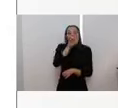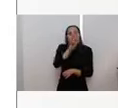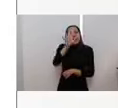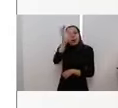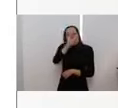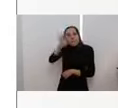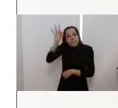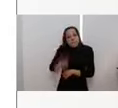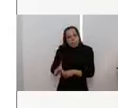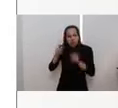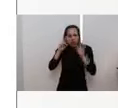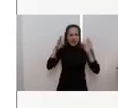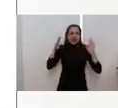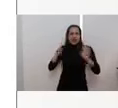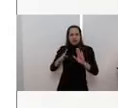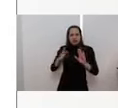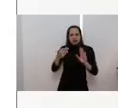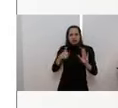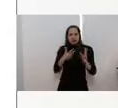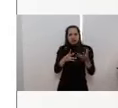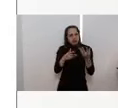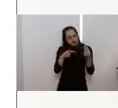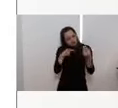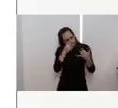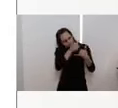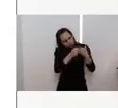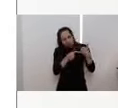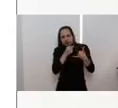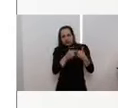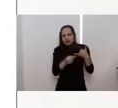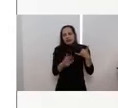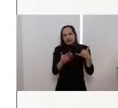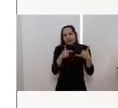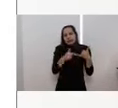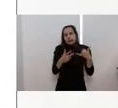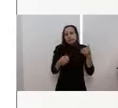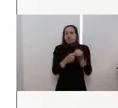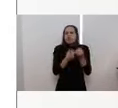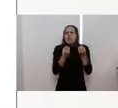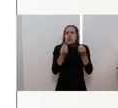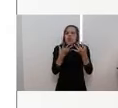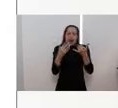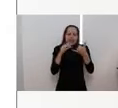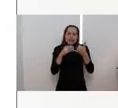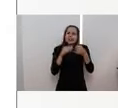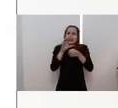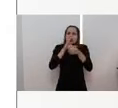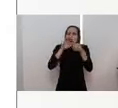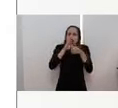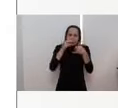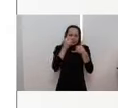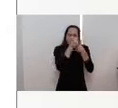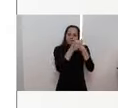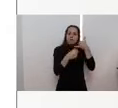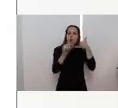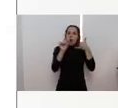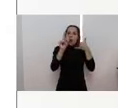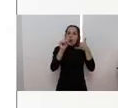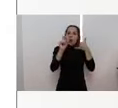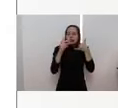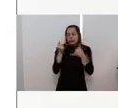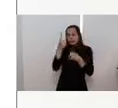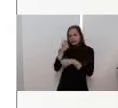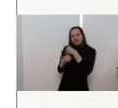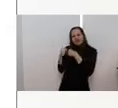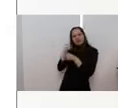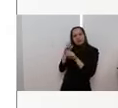atenciones son descentralizadas a esa cobertura y estamos en 11 ciudades cuál es nuestra oportunidad de elaboración durante el año pasado